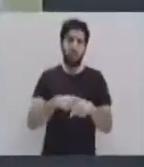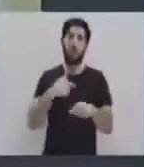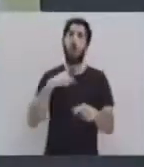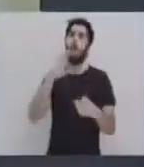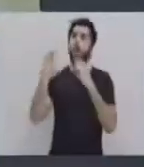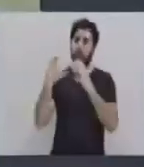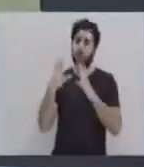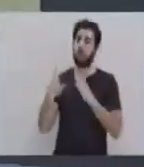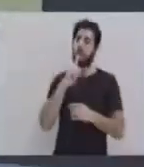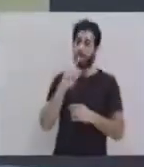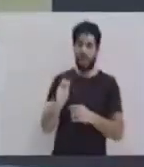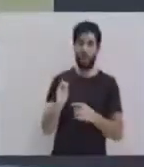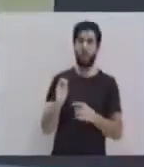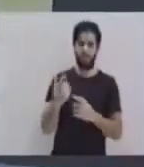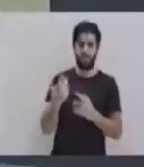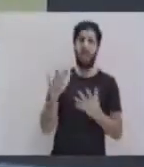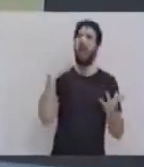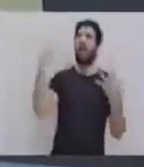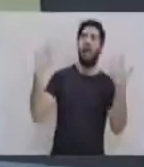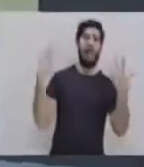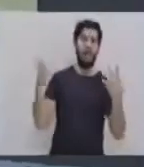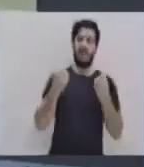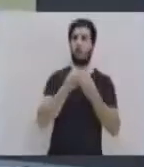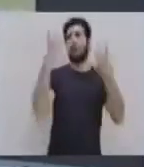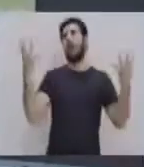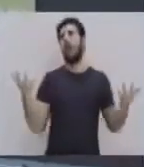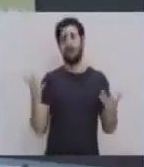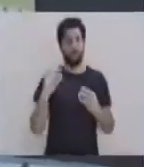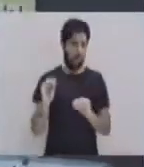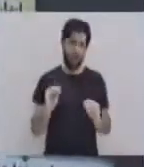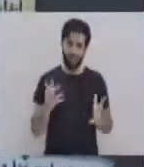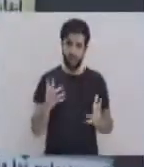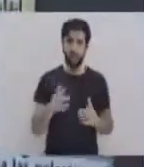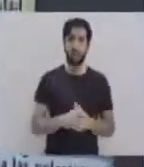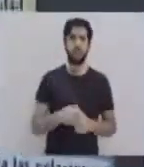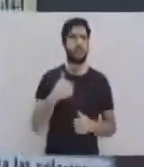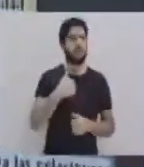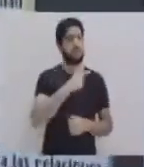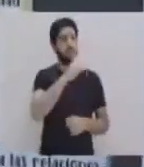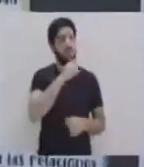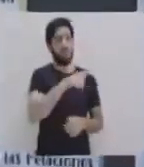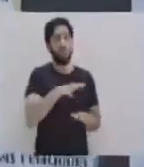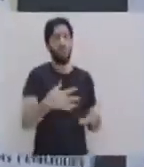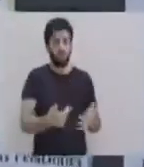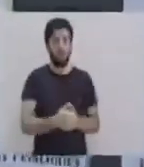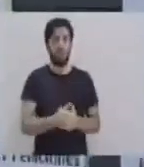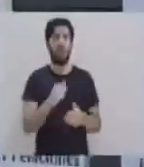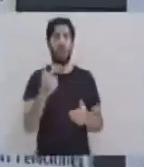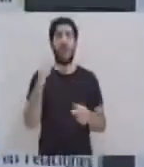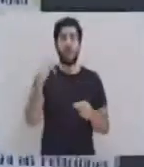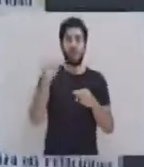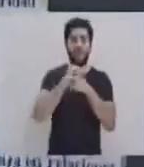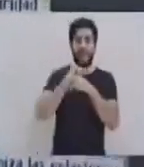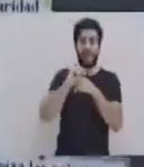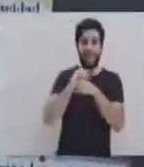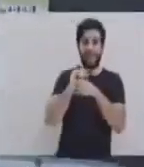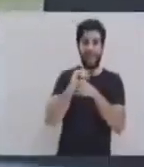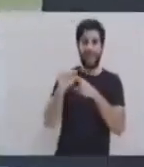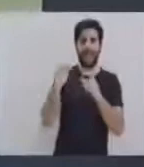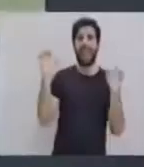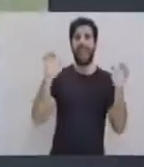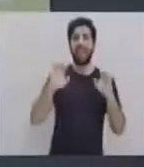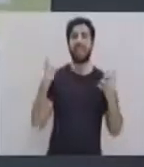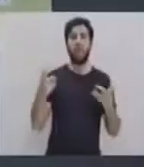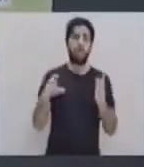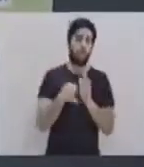nuestros papás, nos dan una idea de lo que quieren hacer siempre y cuando se respete y no se ofendan entre ellos mismos. Eso podría ser un